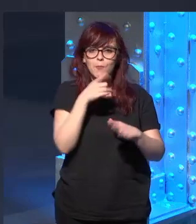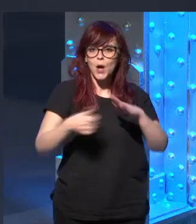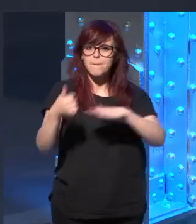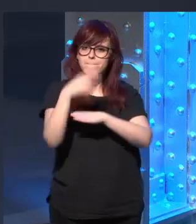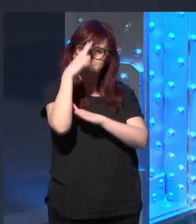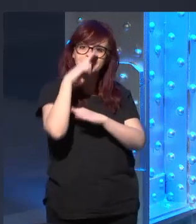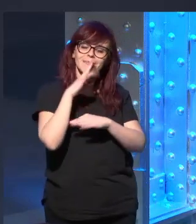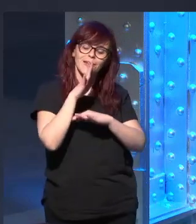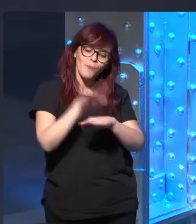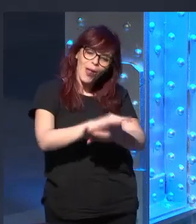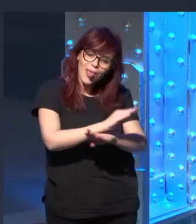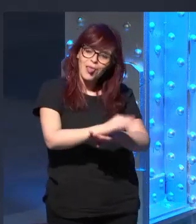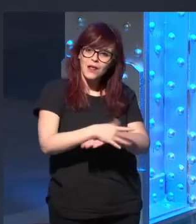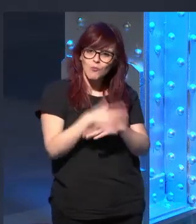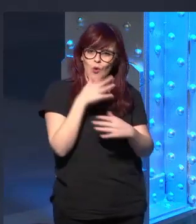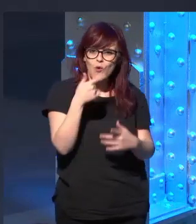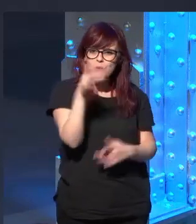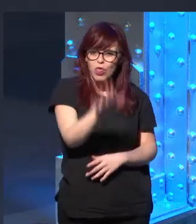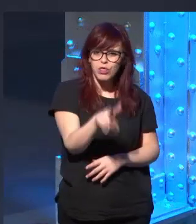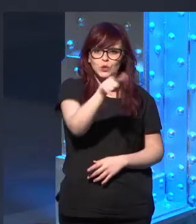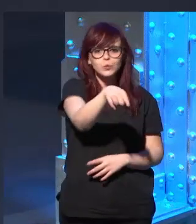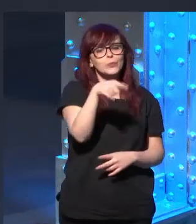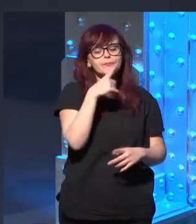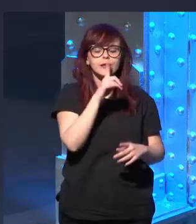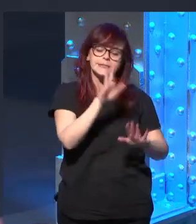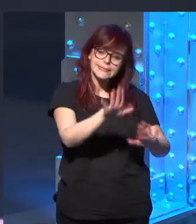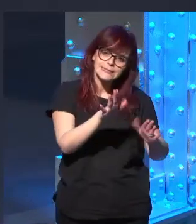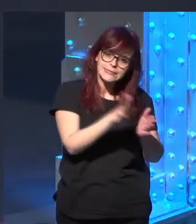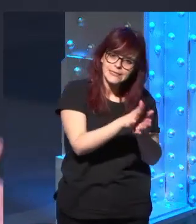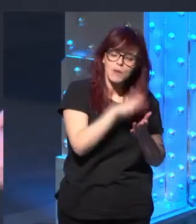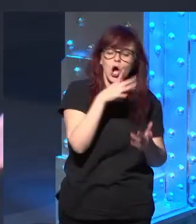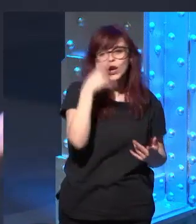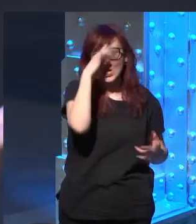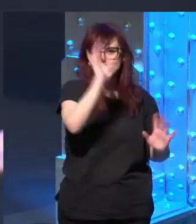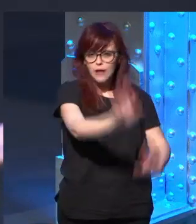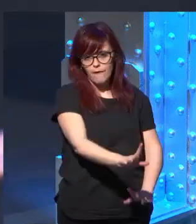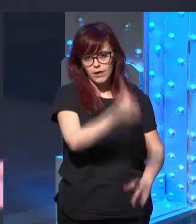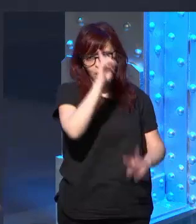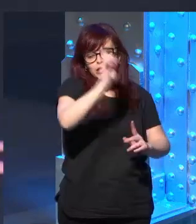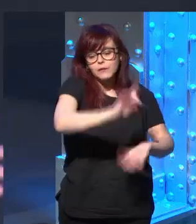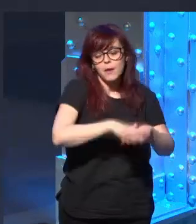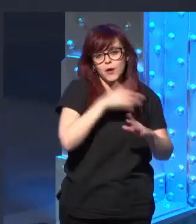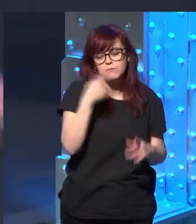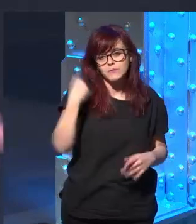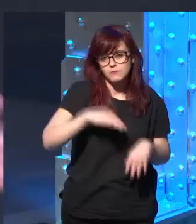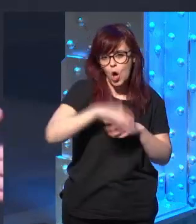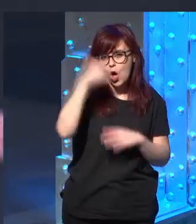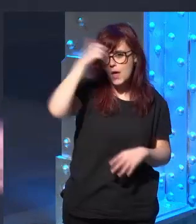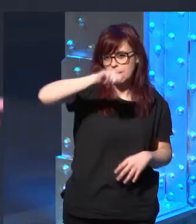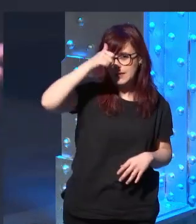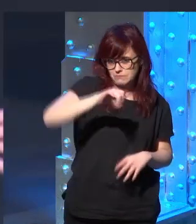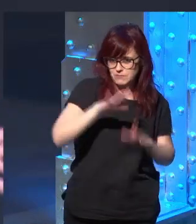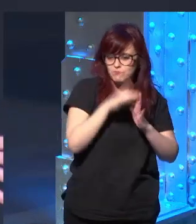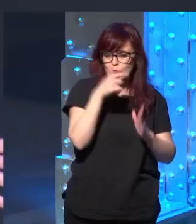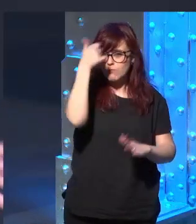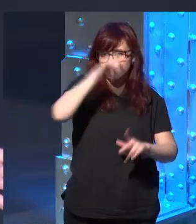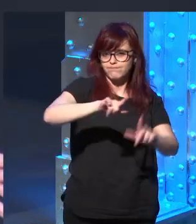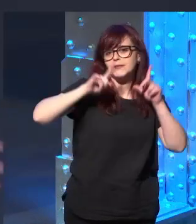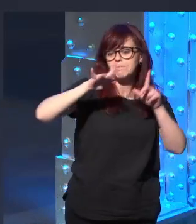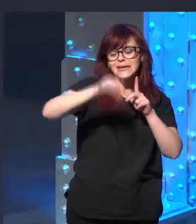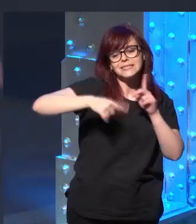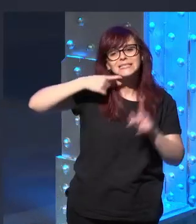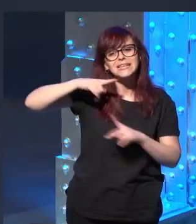como uh-huh. si no supiéramos de qué estamos hablando. No, una parte también porque somos mujeres, es verdad que existe el mansplaining, pero también existe el mansplaining